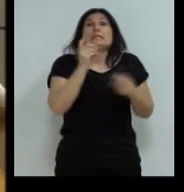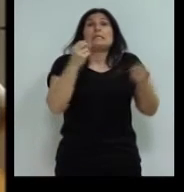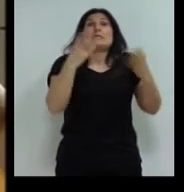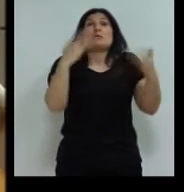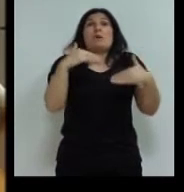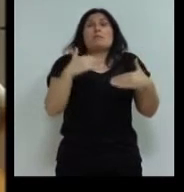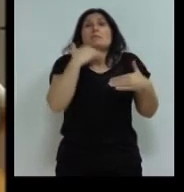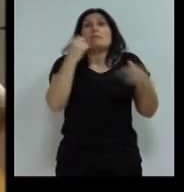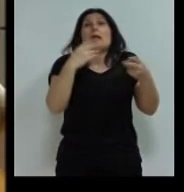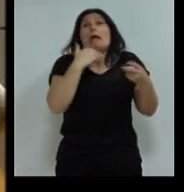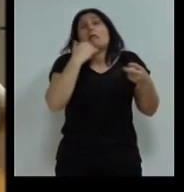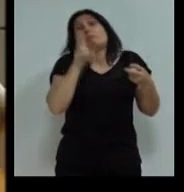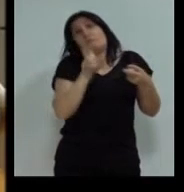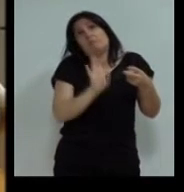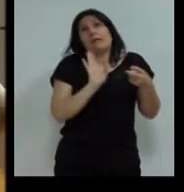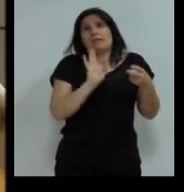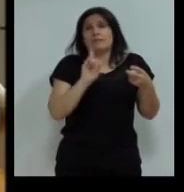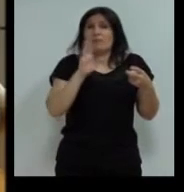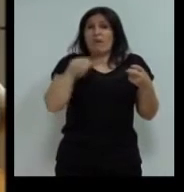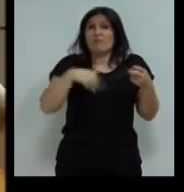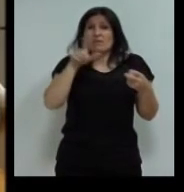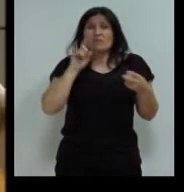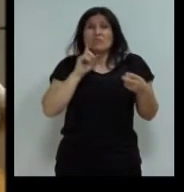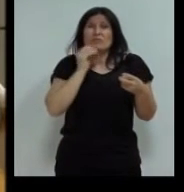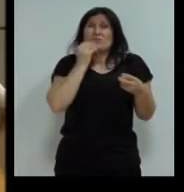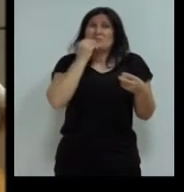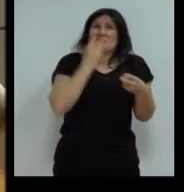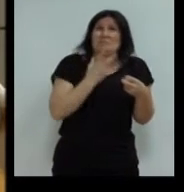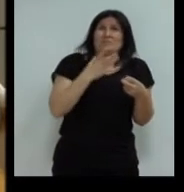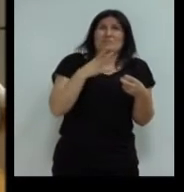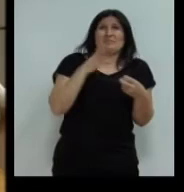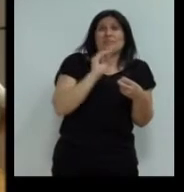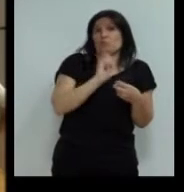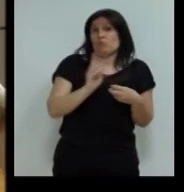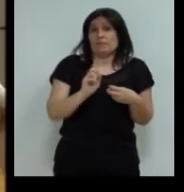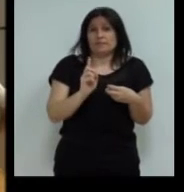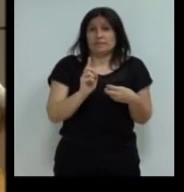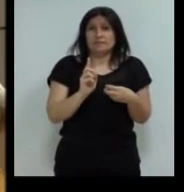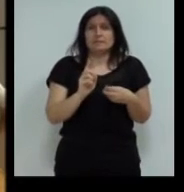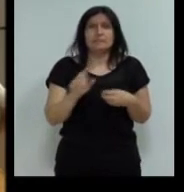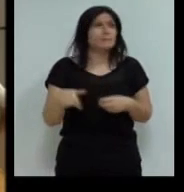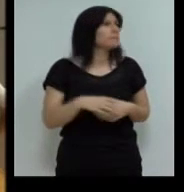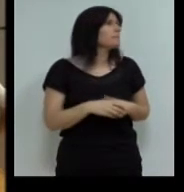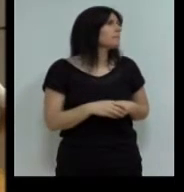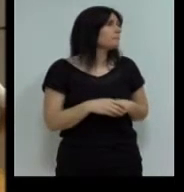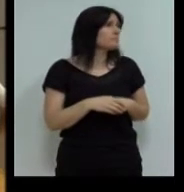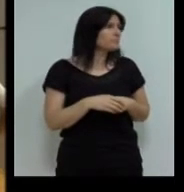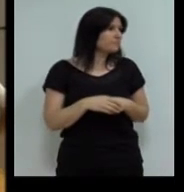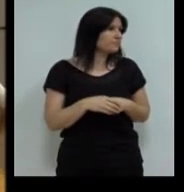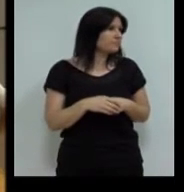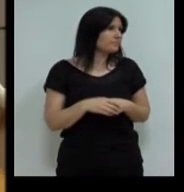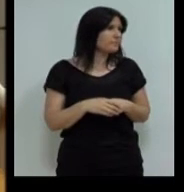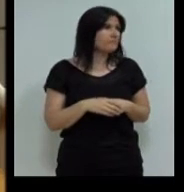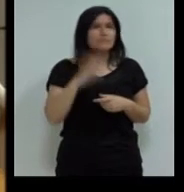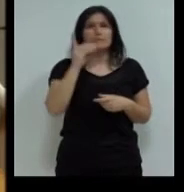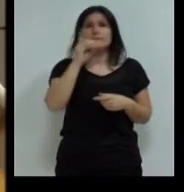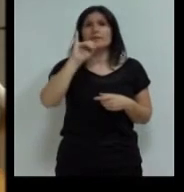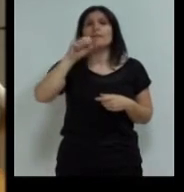persona sorda. Ahí en los DVDs te encuentras con otro caos, que es que la persona que ha hecho el doblaje es